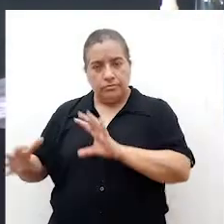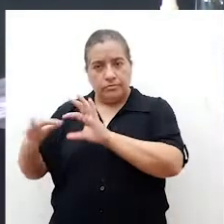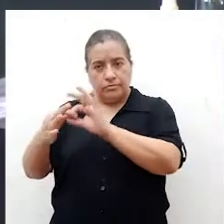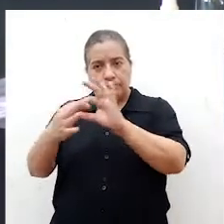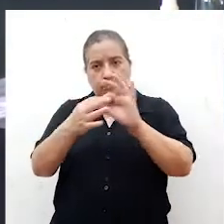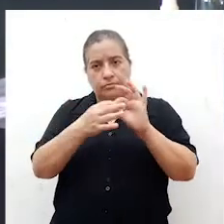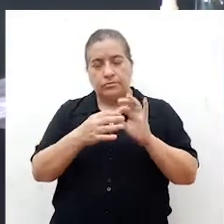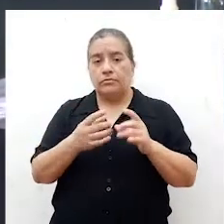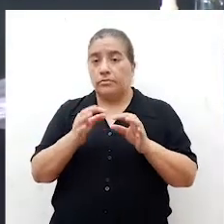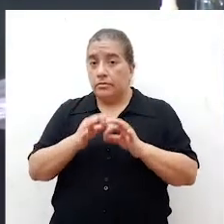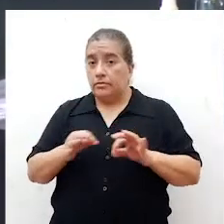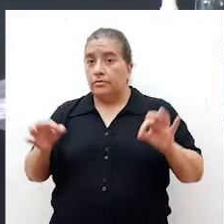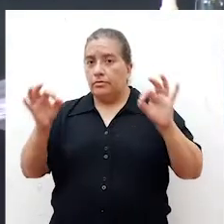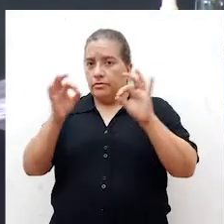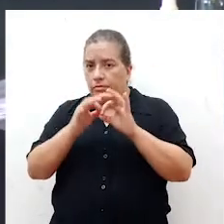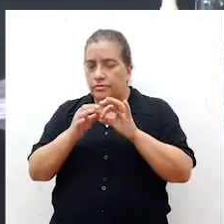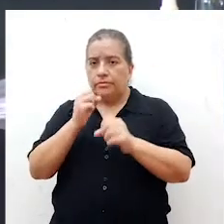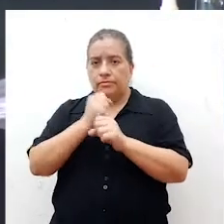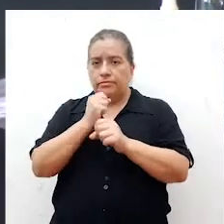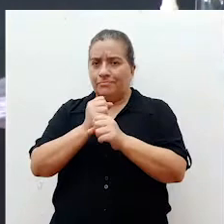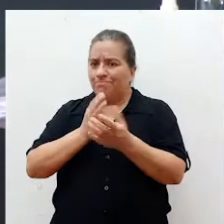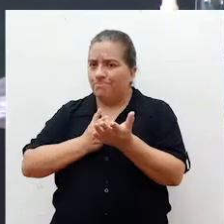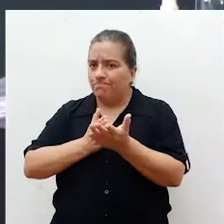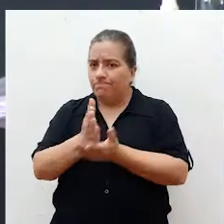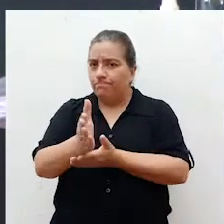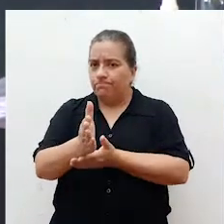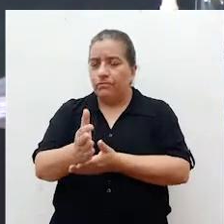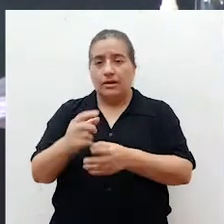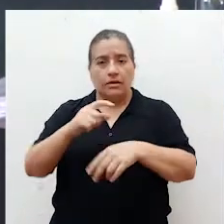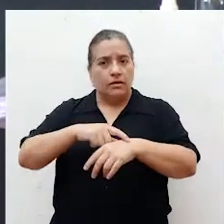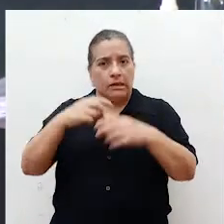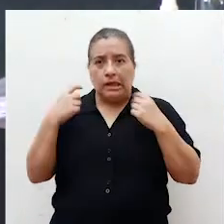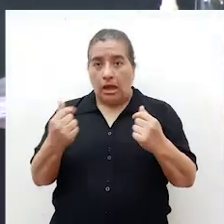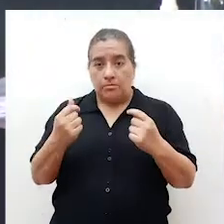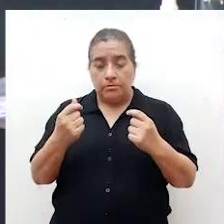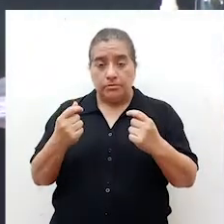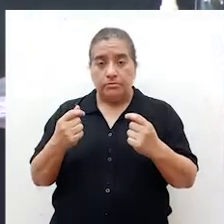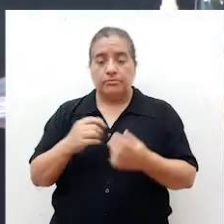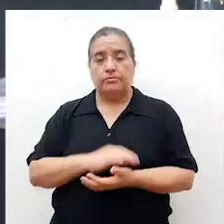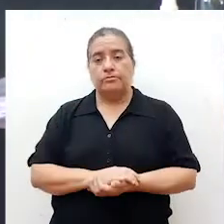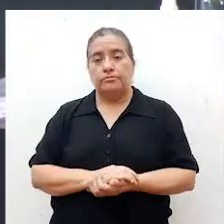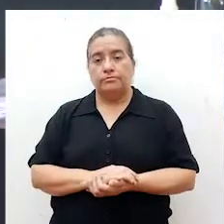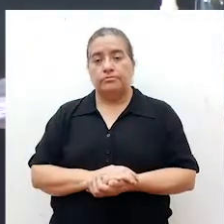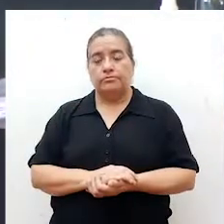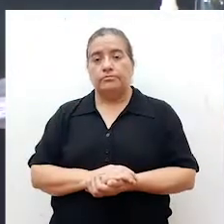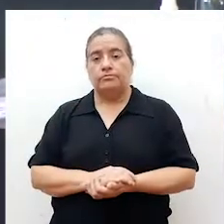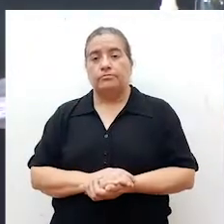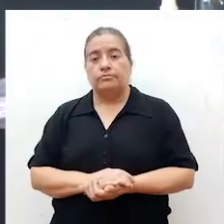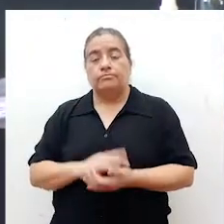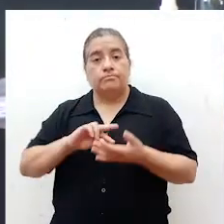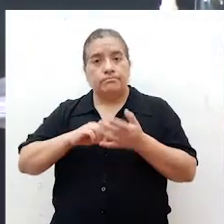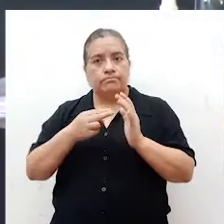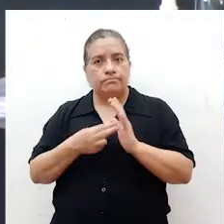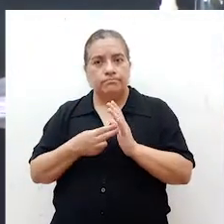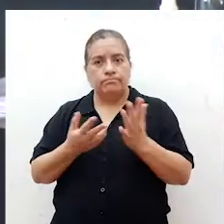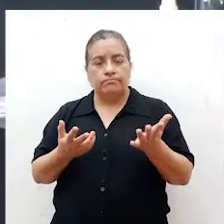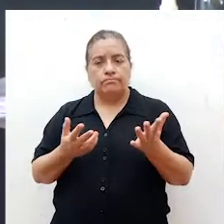decir, el propio Estado articular. Eficiencia significa hacer las cosas lo más pronto posible.